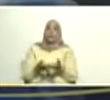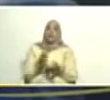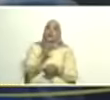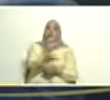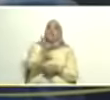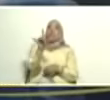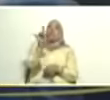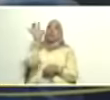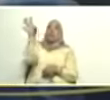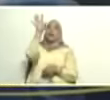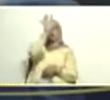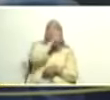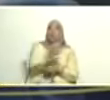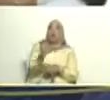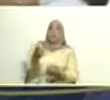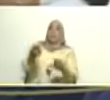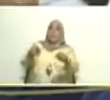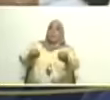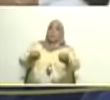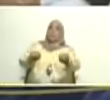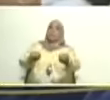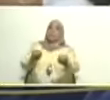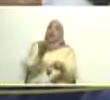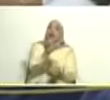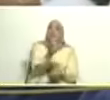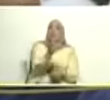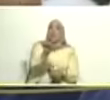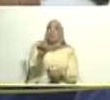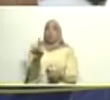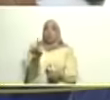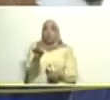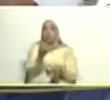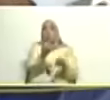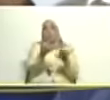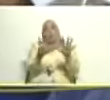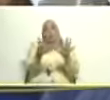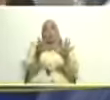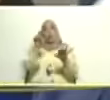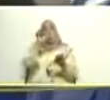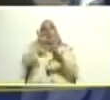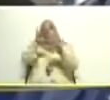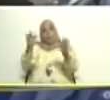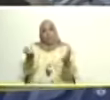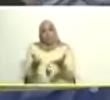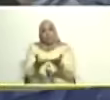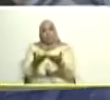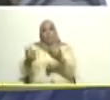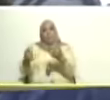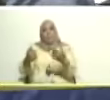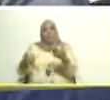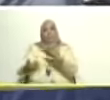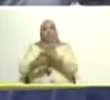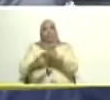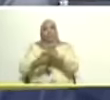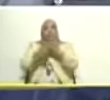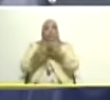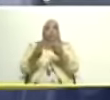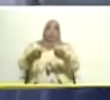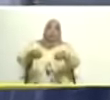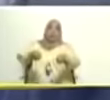países están sancionados. Es decir, el 28% de la población mundial es víctima de sanciones y